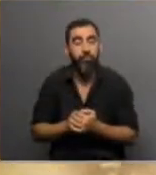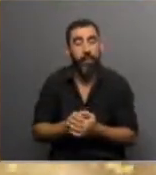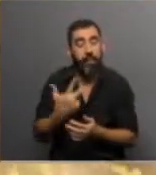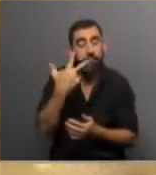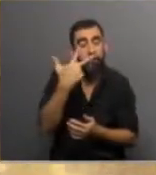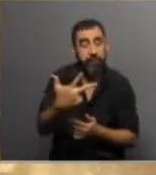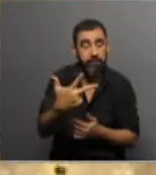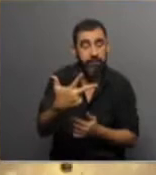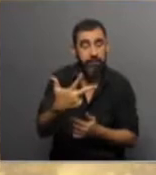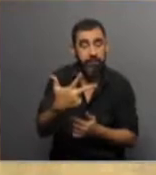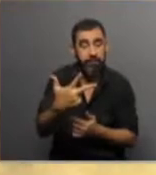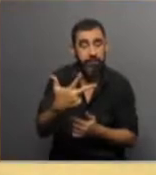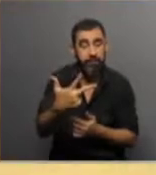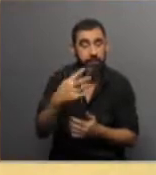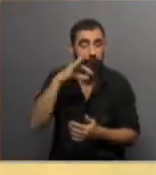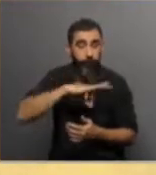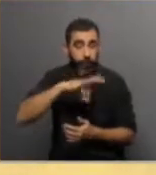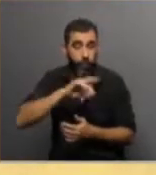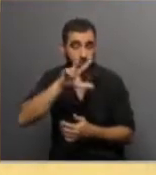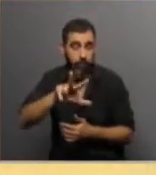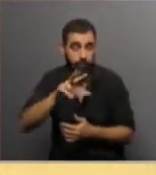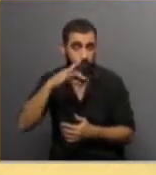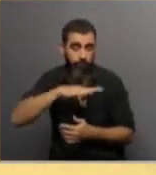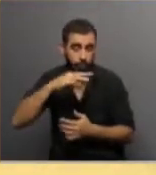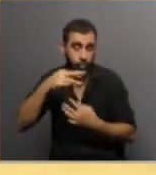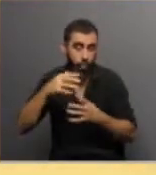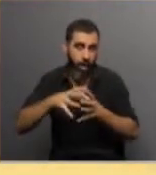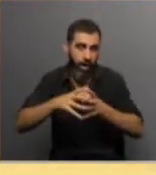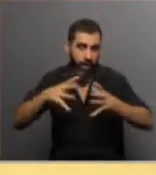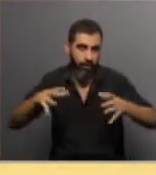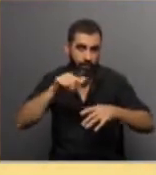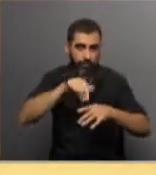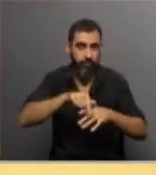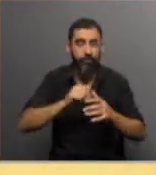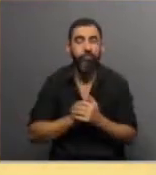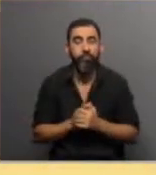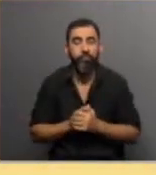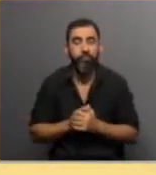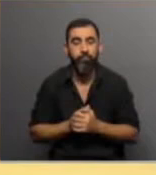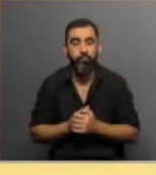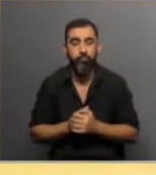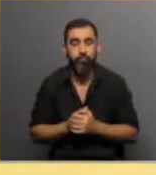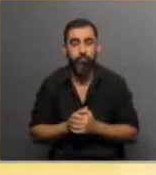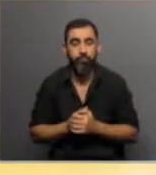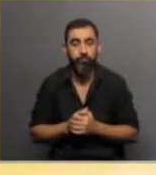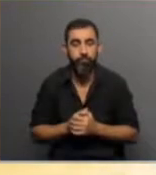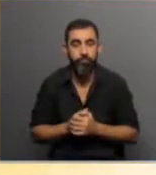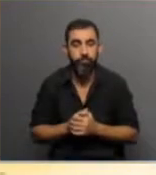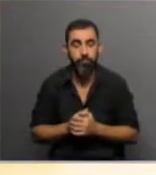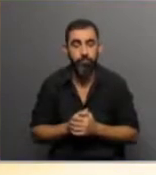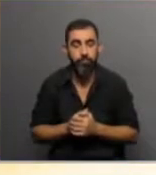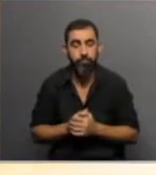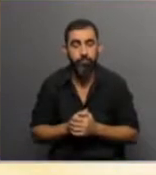tres tipos de virus, a grosso modo, ¿verdad? Eso está